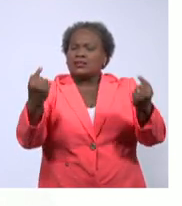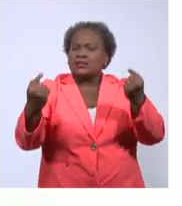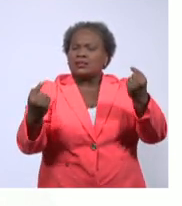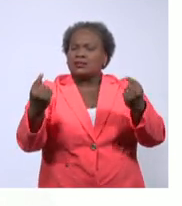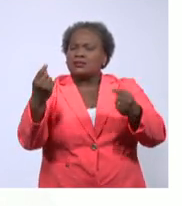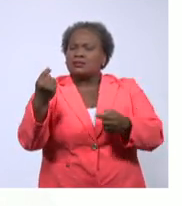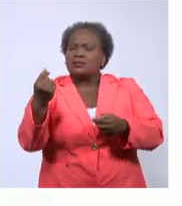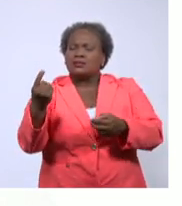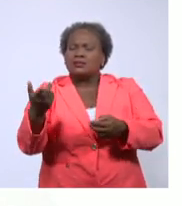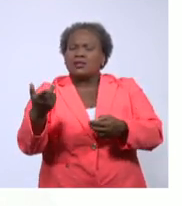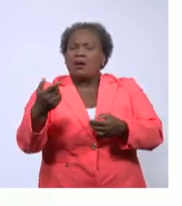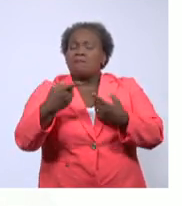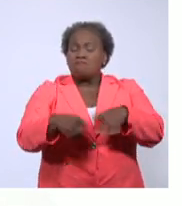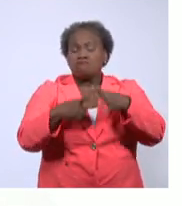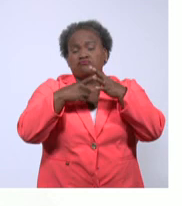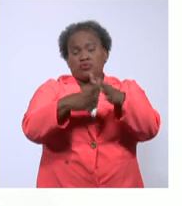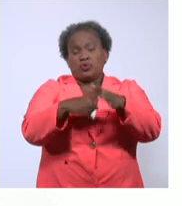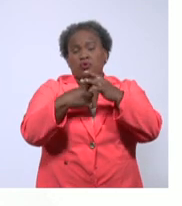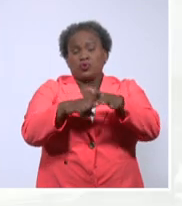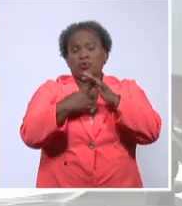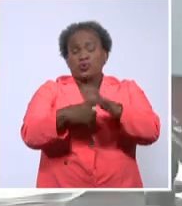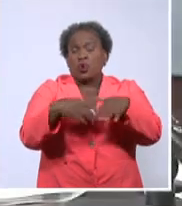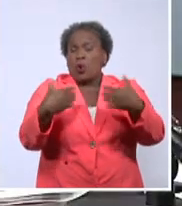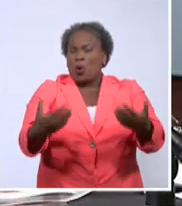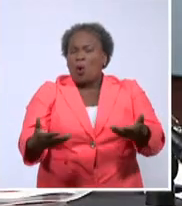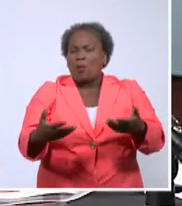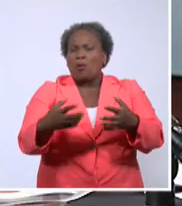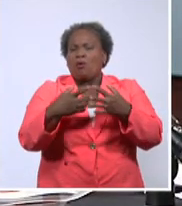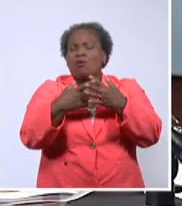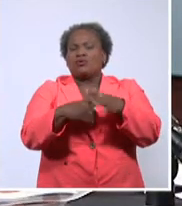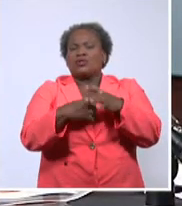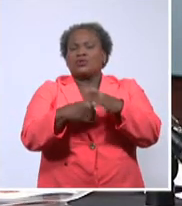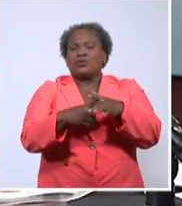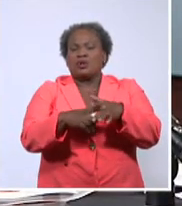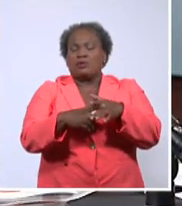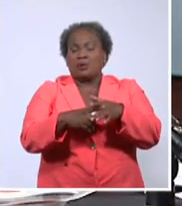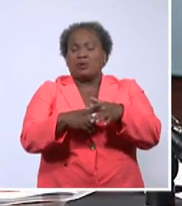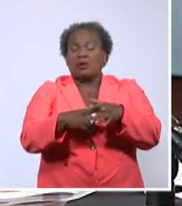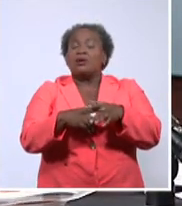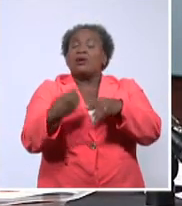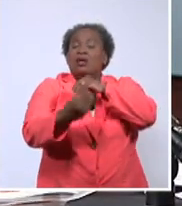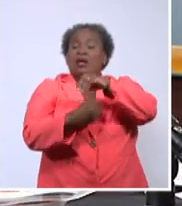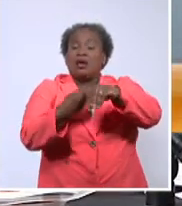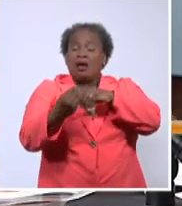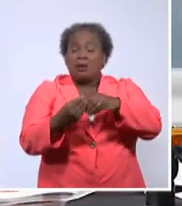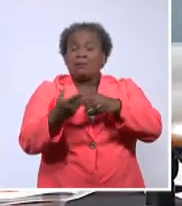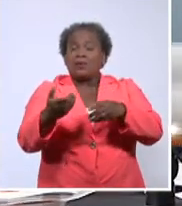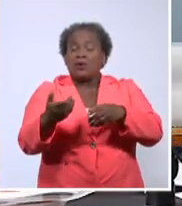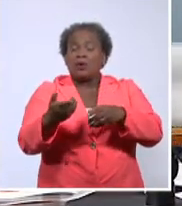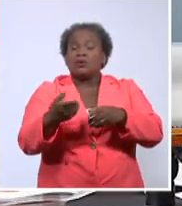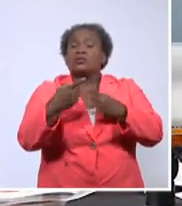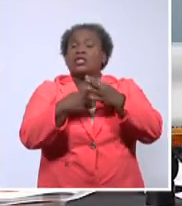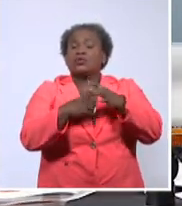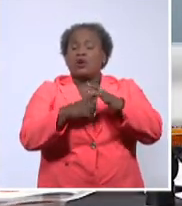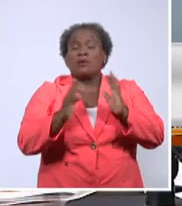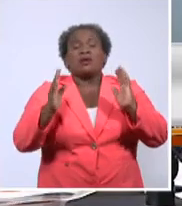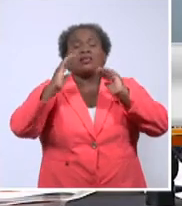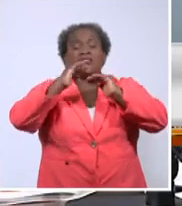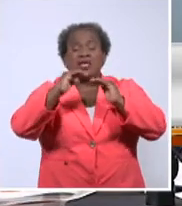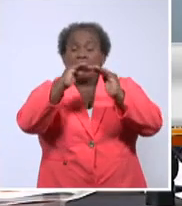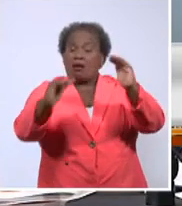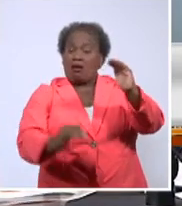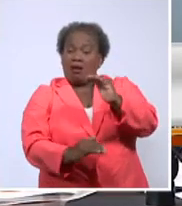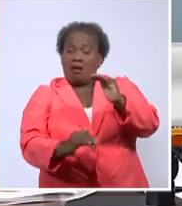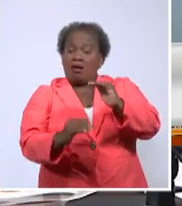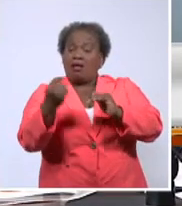pero la solución que se está dando es que se resuelve la dualidad cambiaria sin hacer otra devaluación en